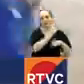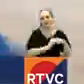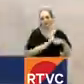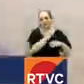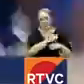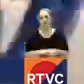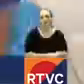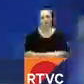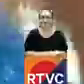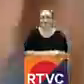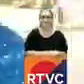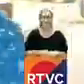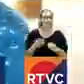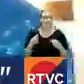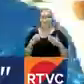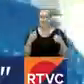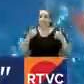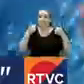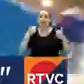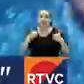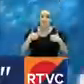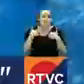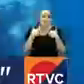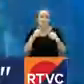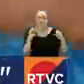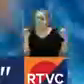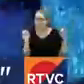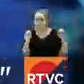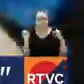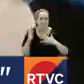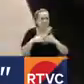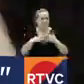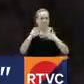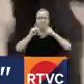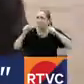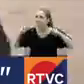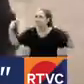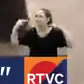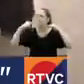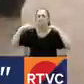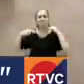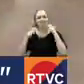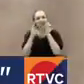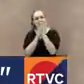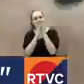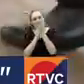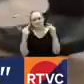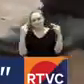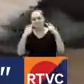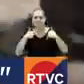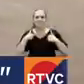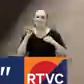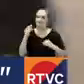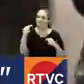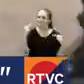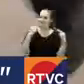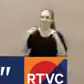Miran la vida sin miedo. Quieren darlo todo y recibir solo aplausos de quienes con ojos de dulzura los acompañan en un